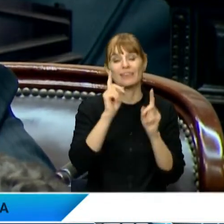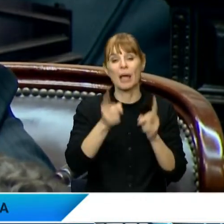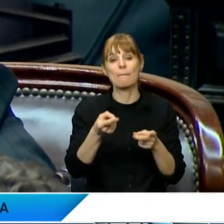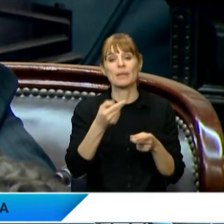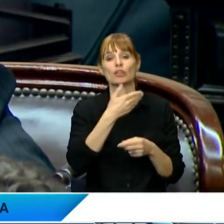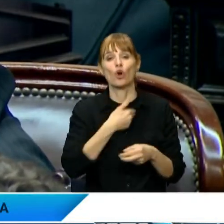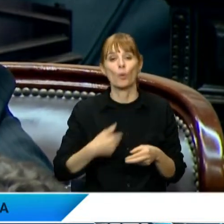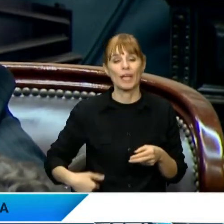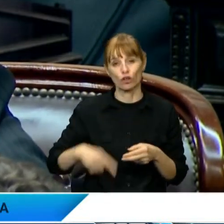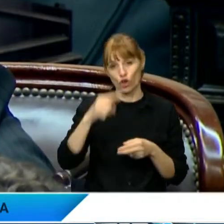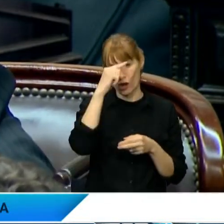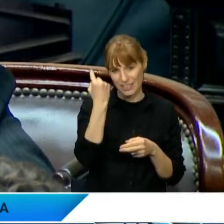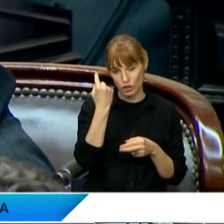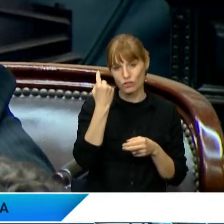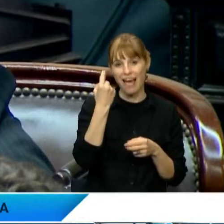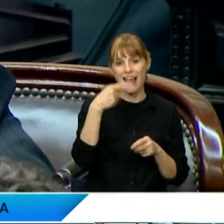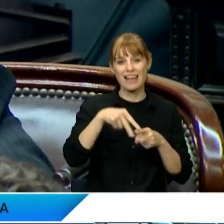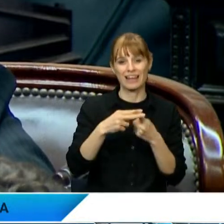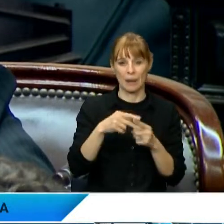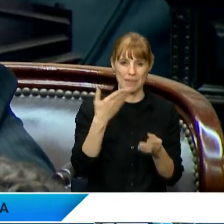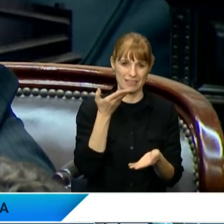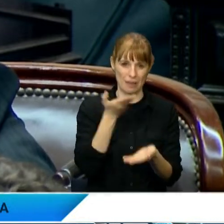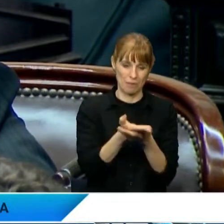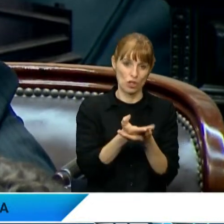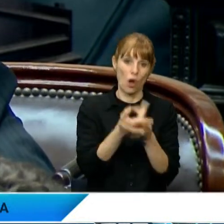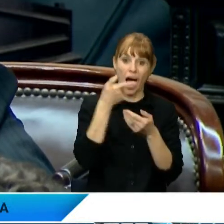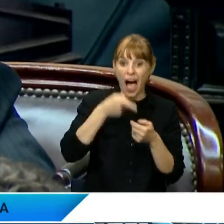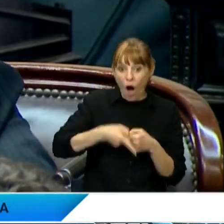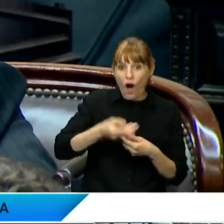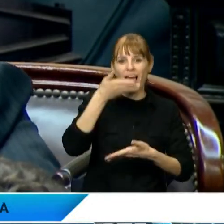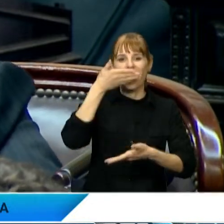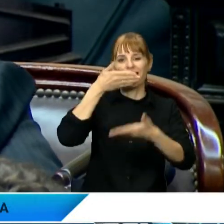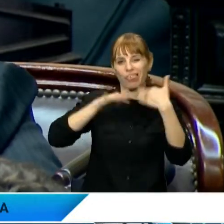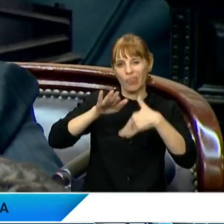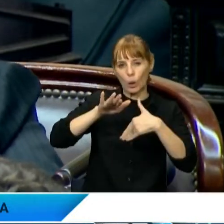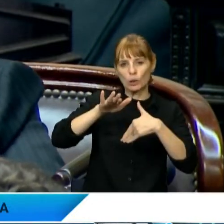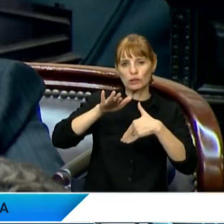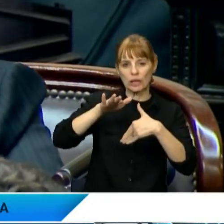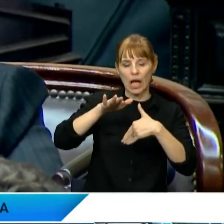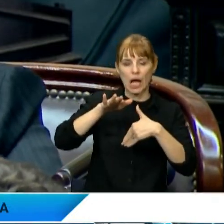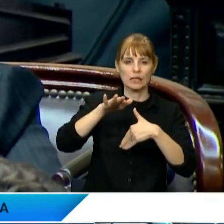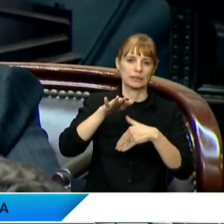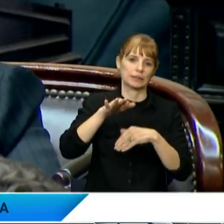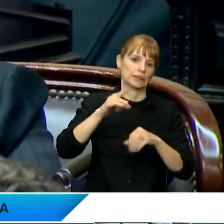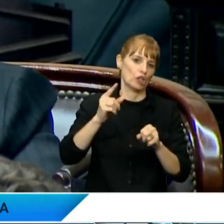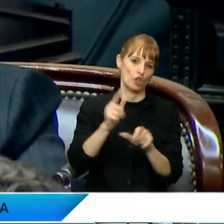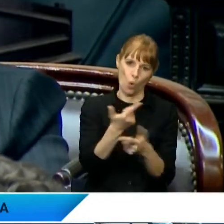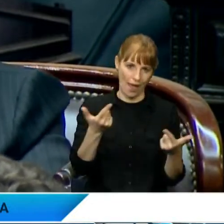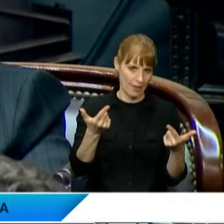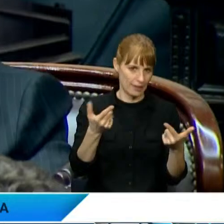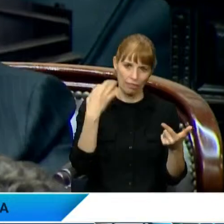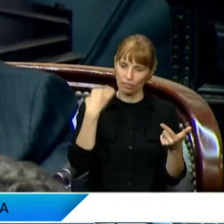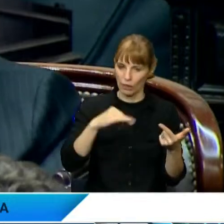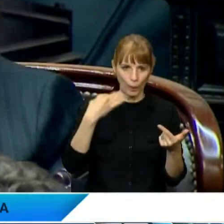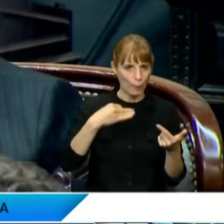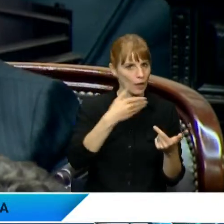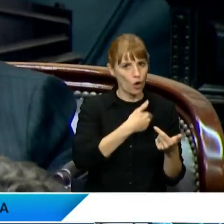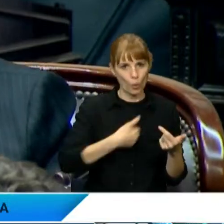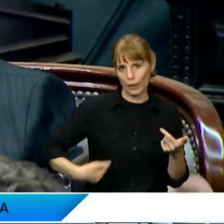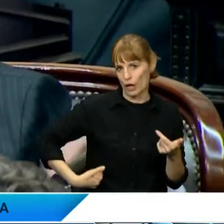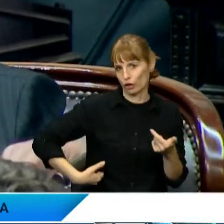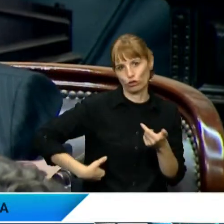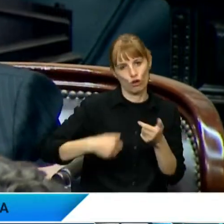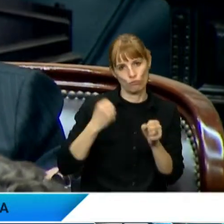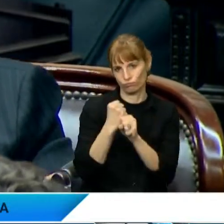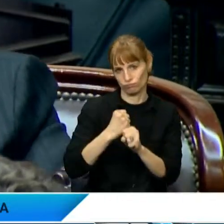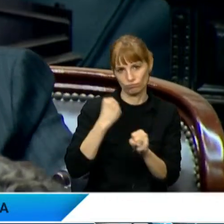la economía y ya no tiene más excusas para gobernar, ¿sí? El Congreso de la Nación termina en este momento